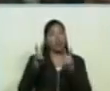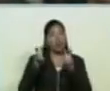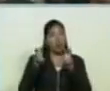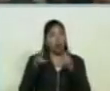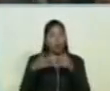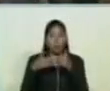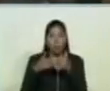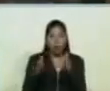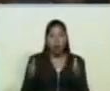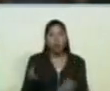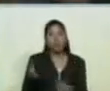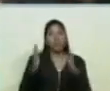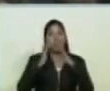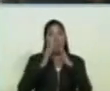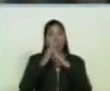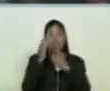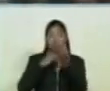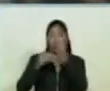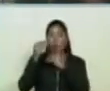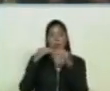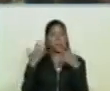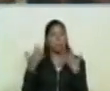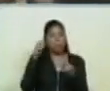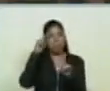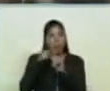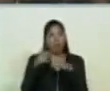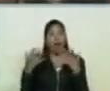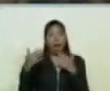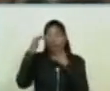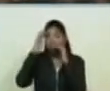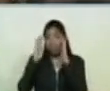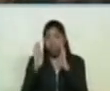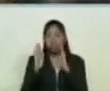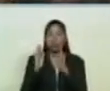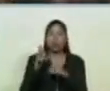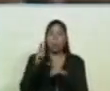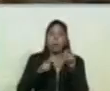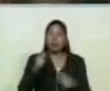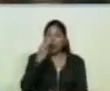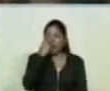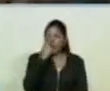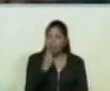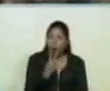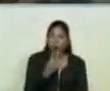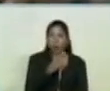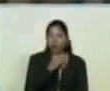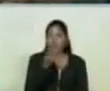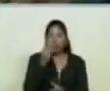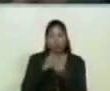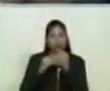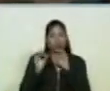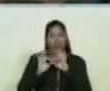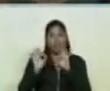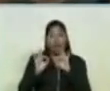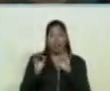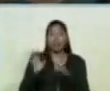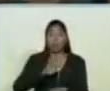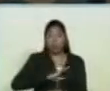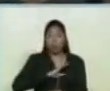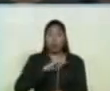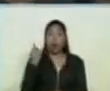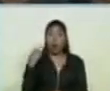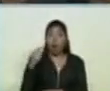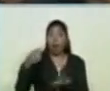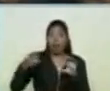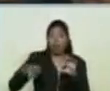concebida y definida para atender a esa población vulnerable identificada por Carné de la Patria y por